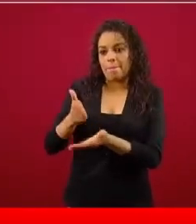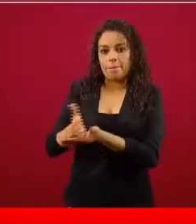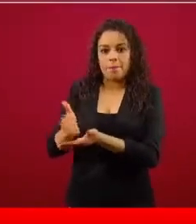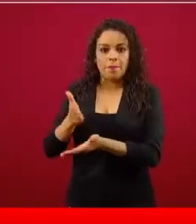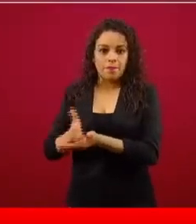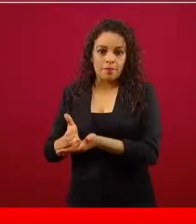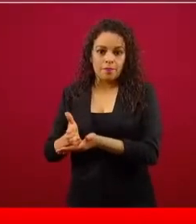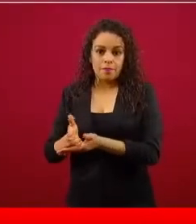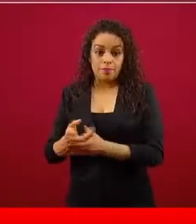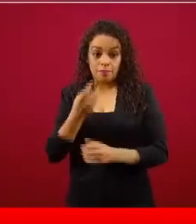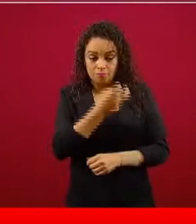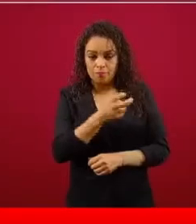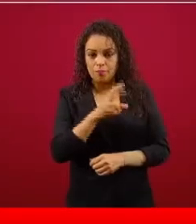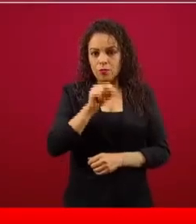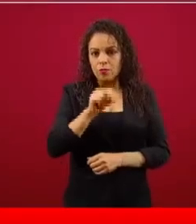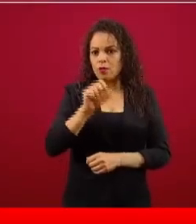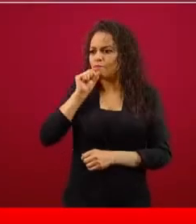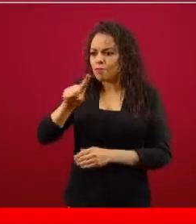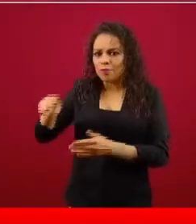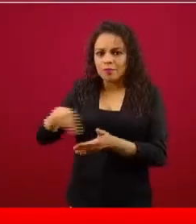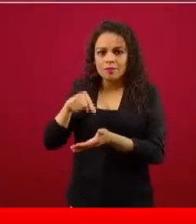aduanas.